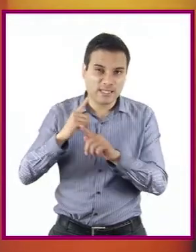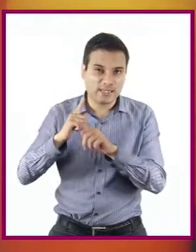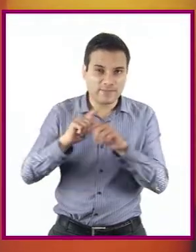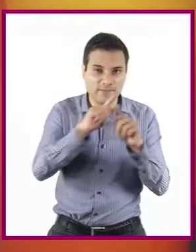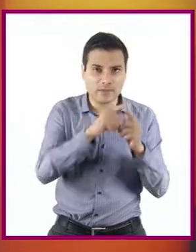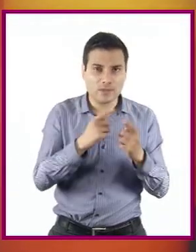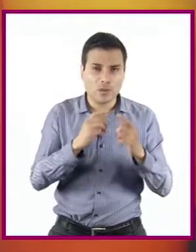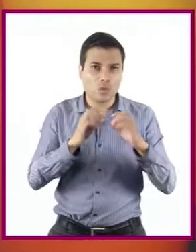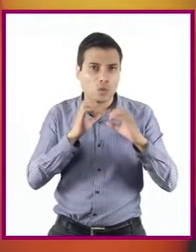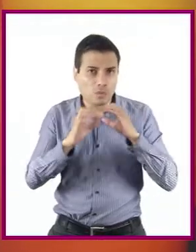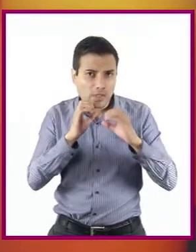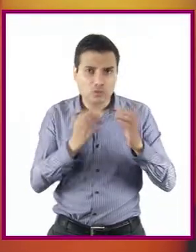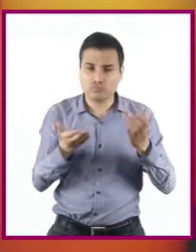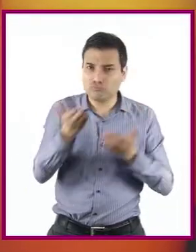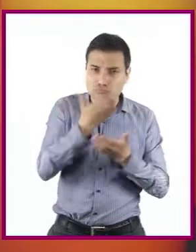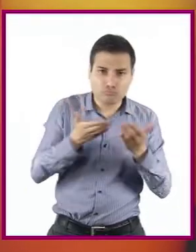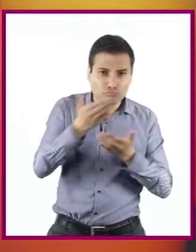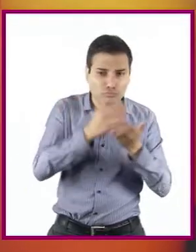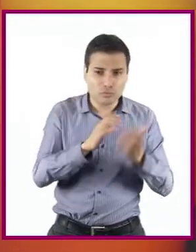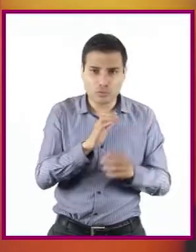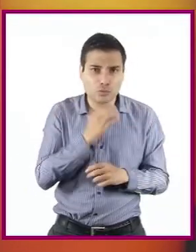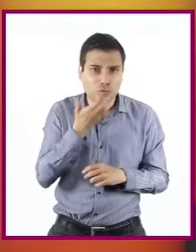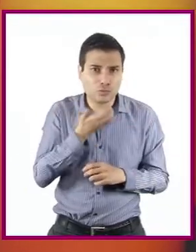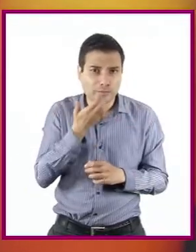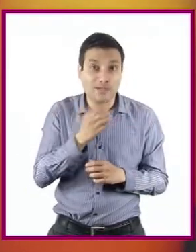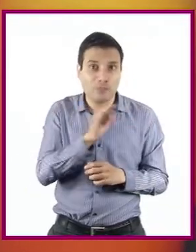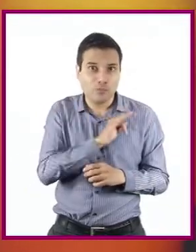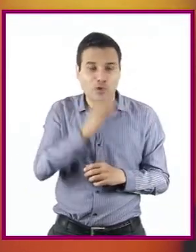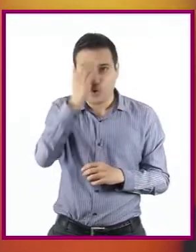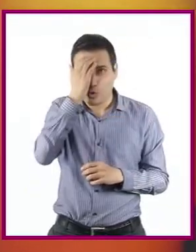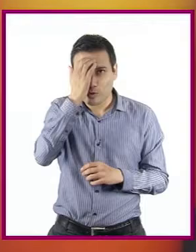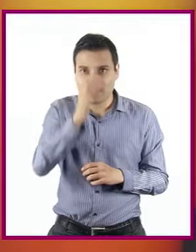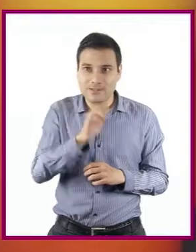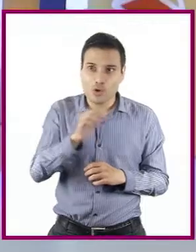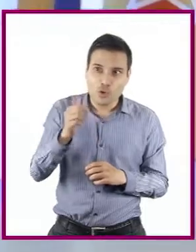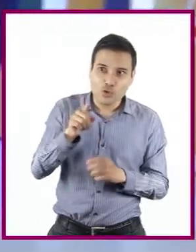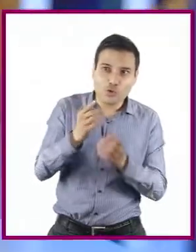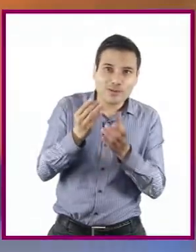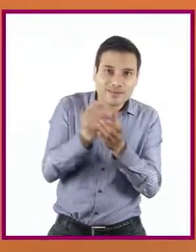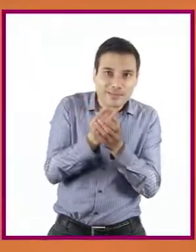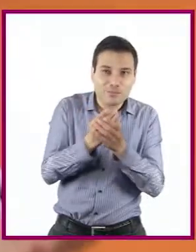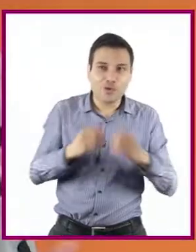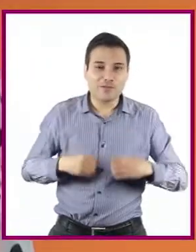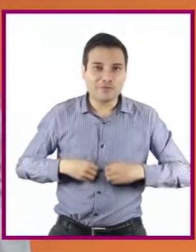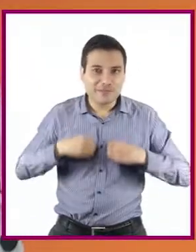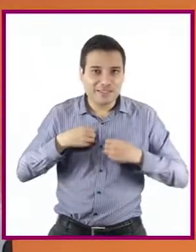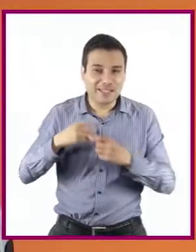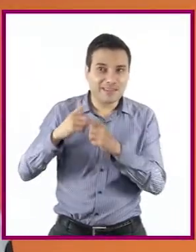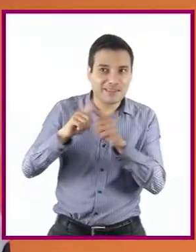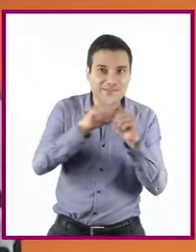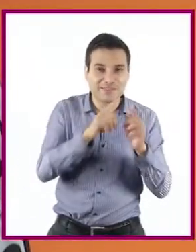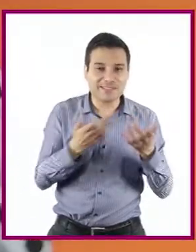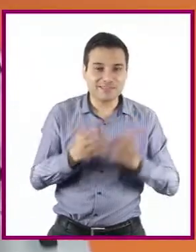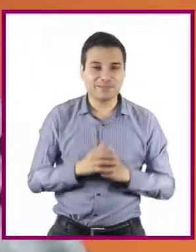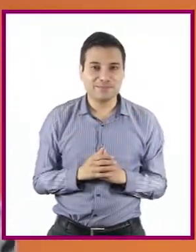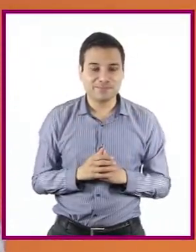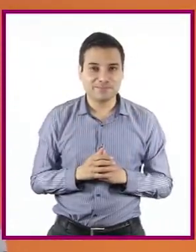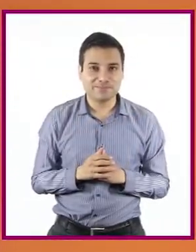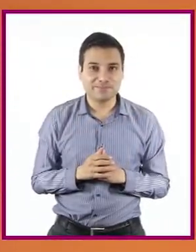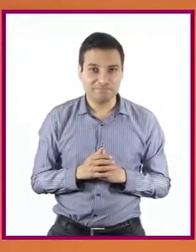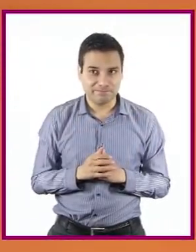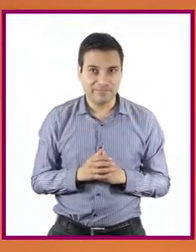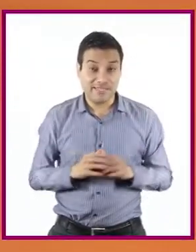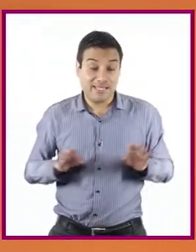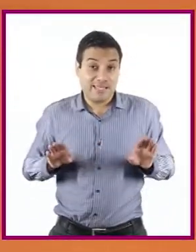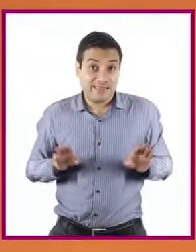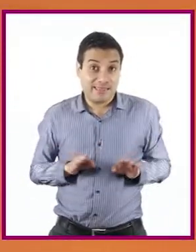información constante y en donde conocemos formas de vida muy distintas a la nuestra. Otra cuestión que ha hecho la diversidad más